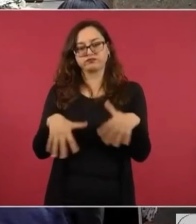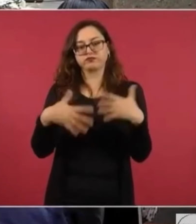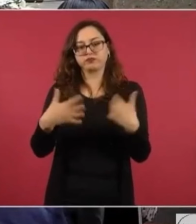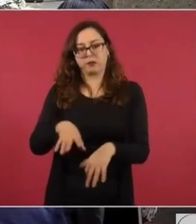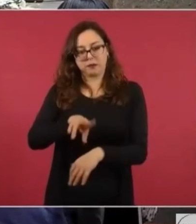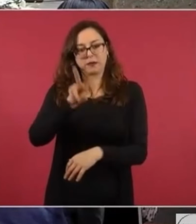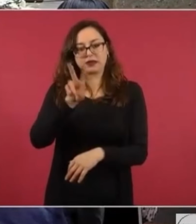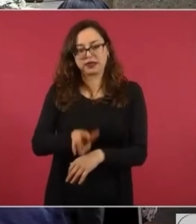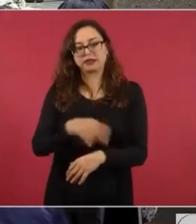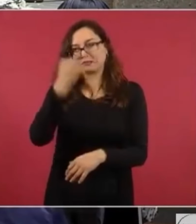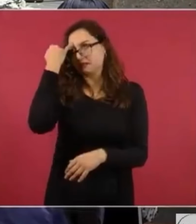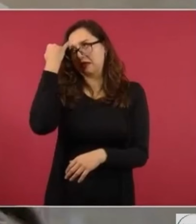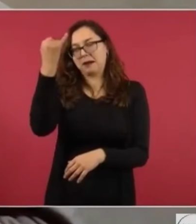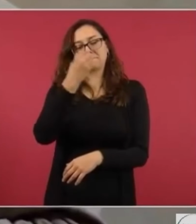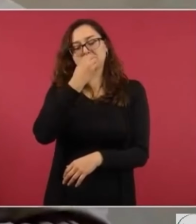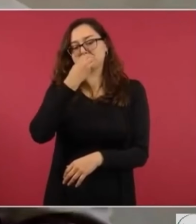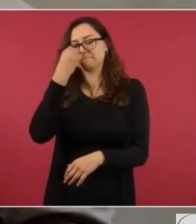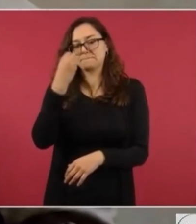poética iniciativa.